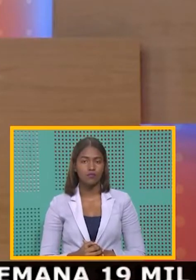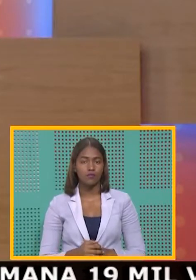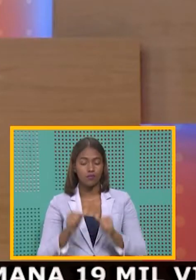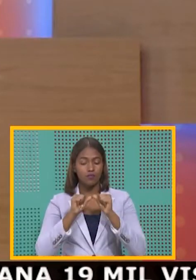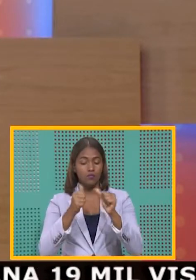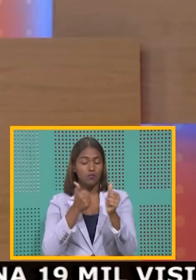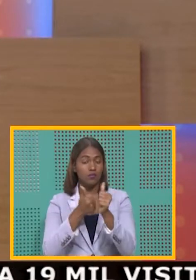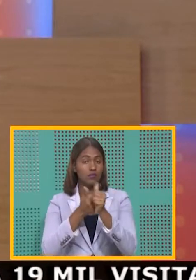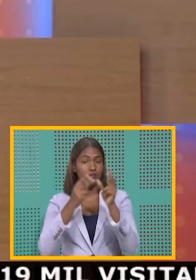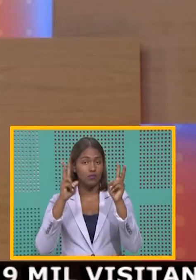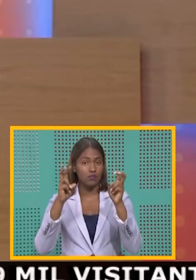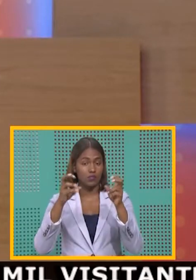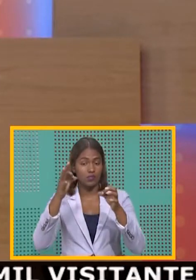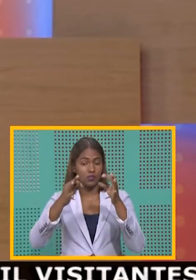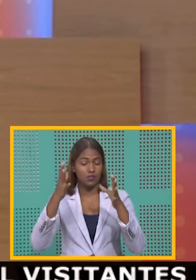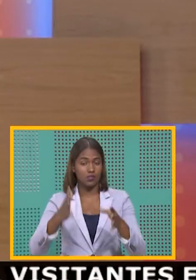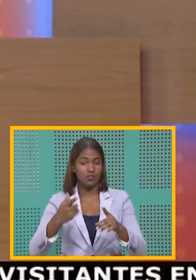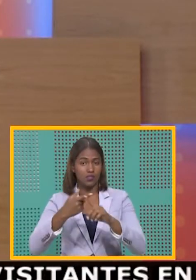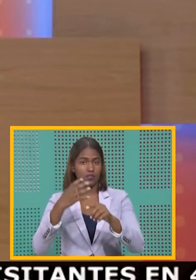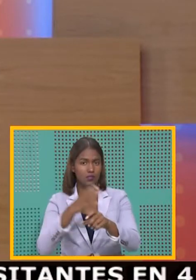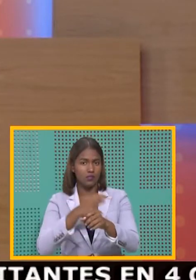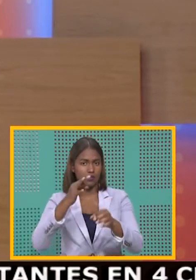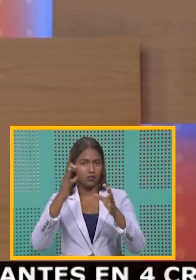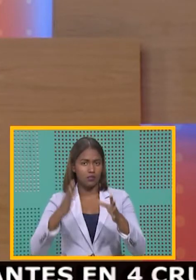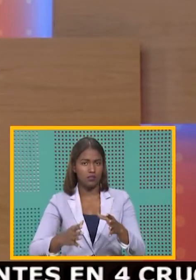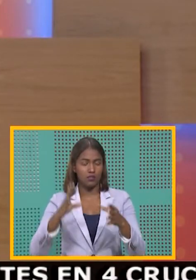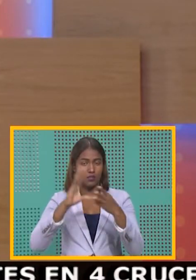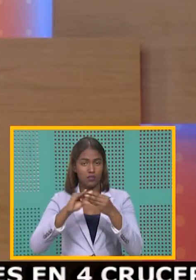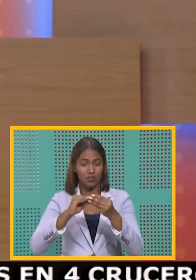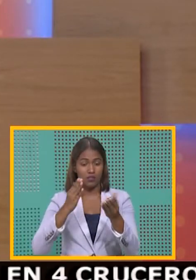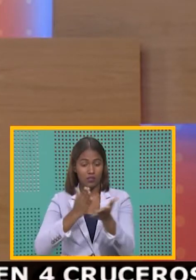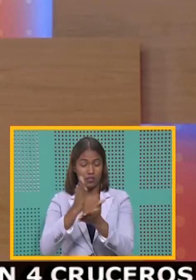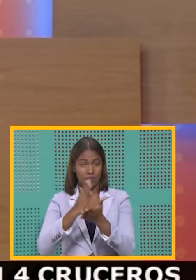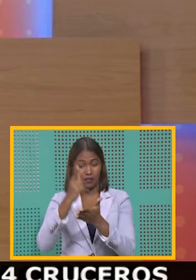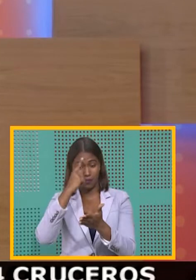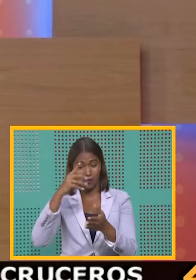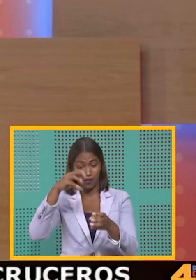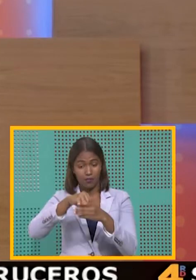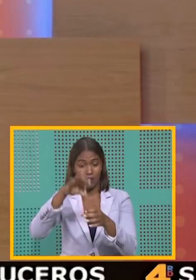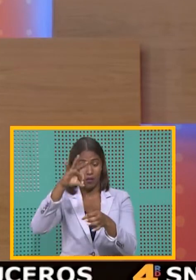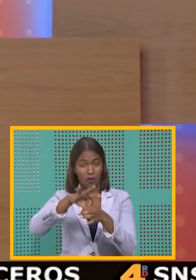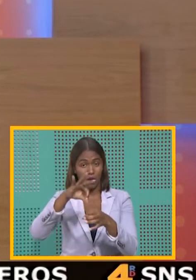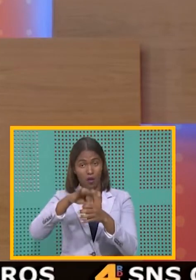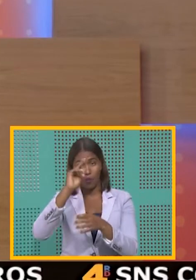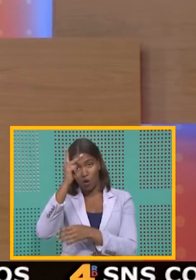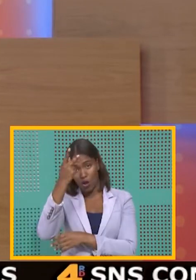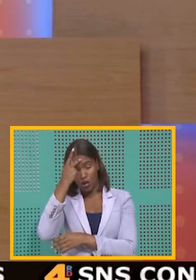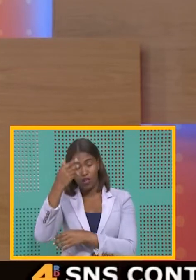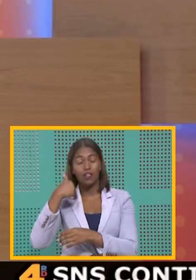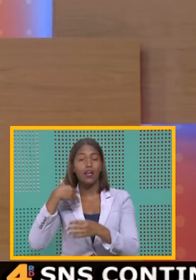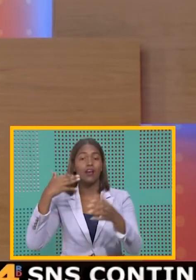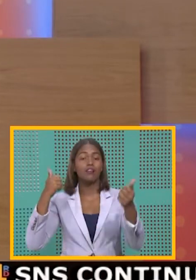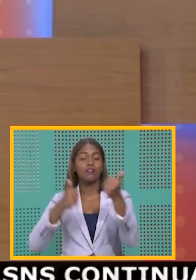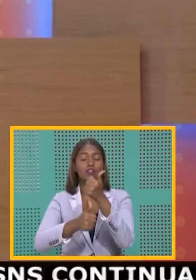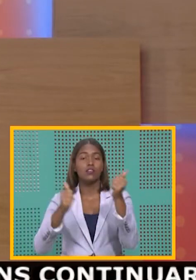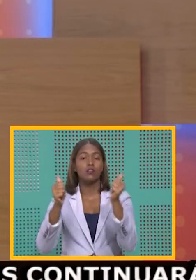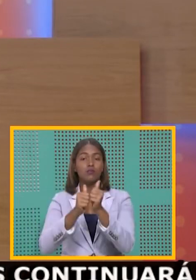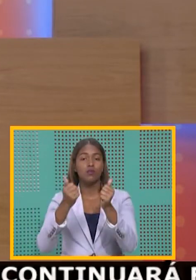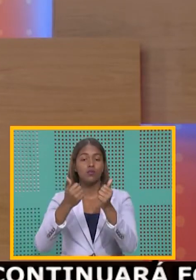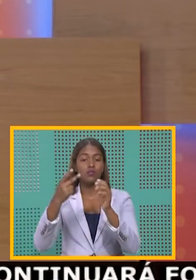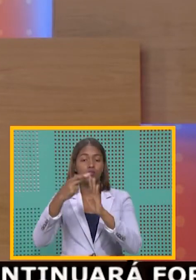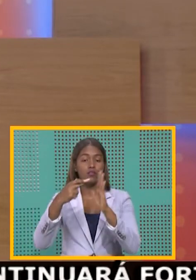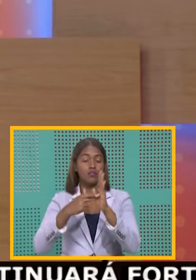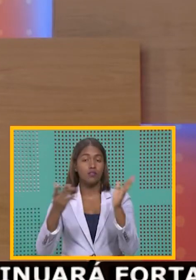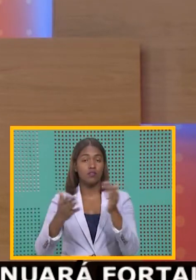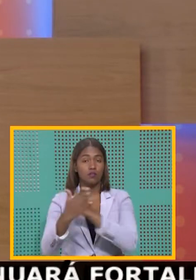Continuando con este tema, el consultor jurídico del Poder Ejecutivo manifestó que el derecho a la participación política está consagrado en la Constitución del